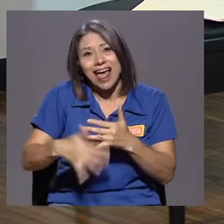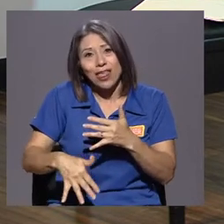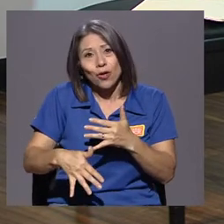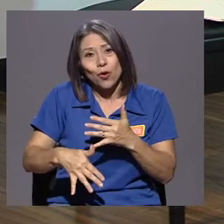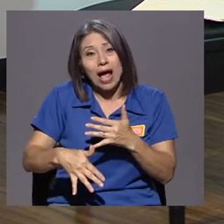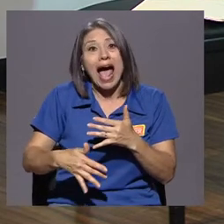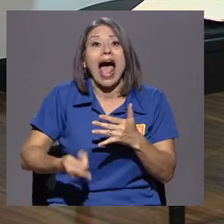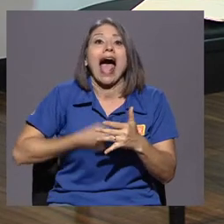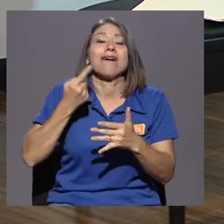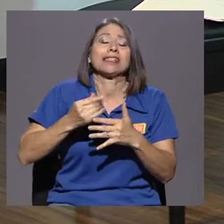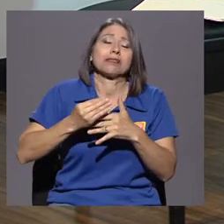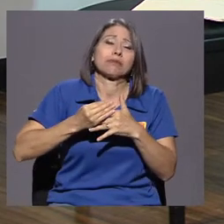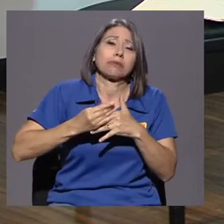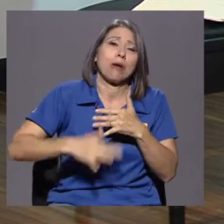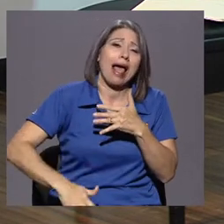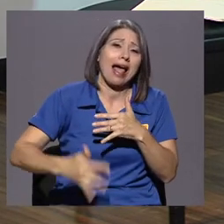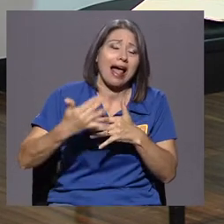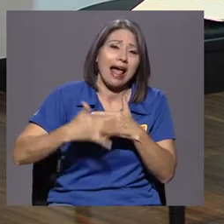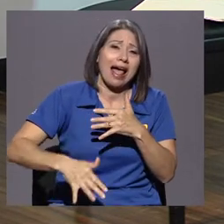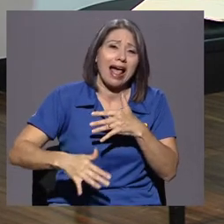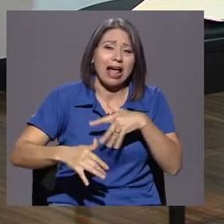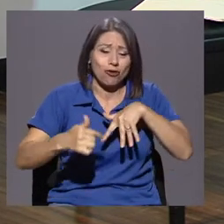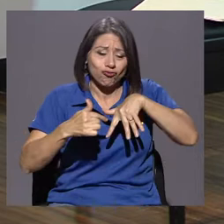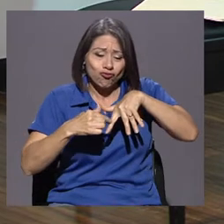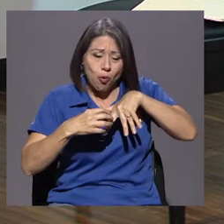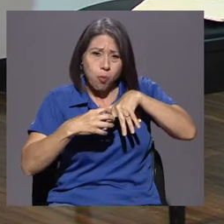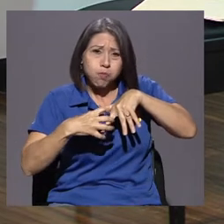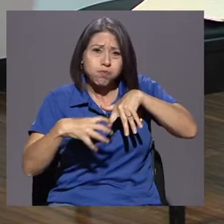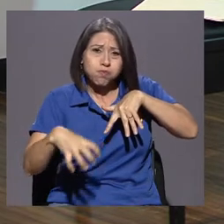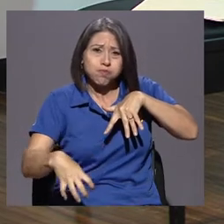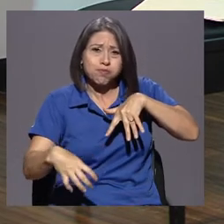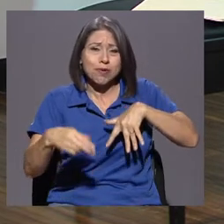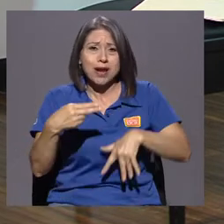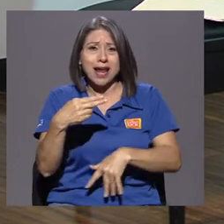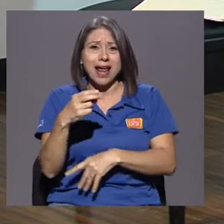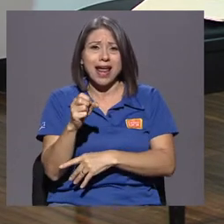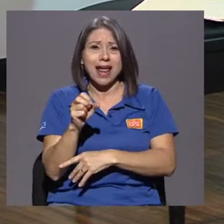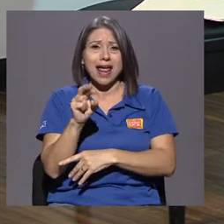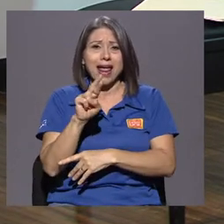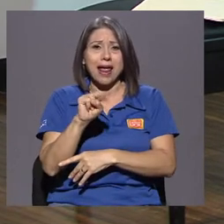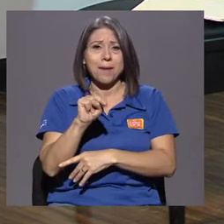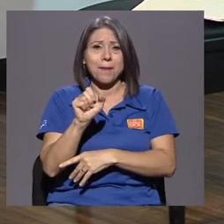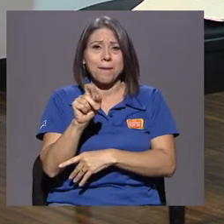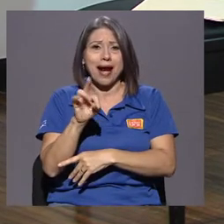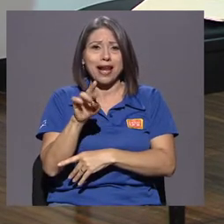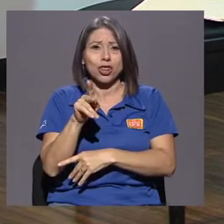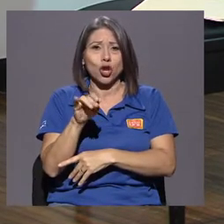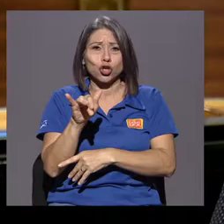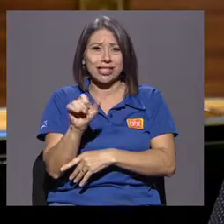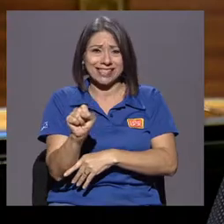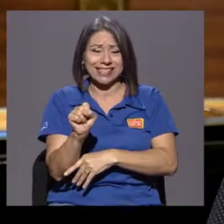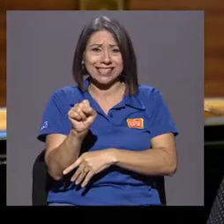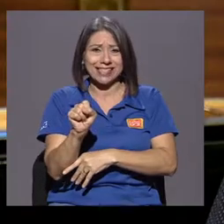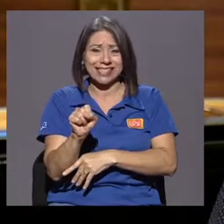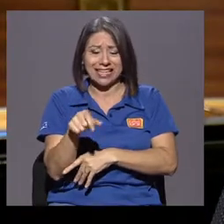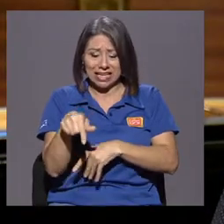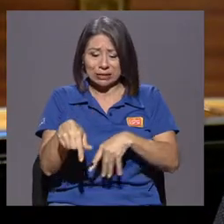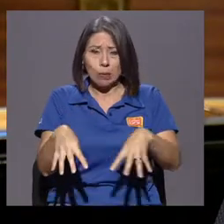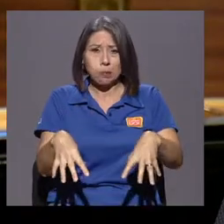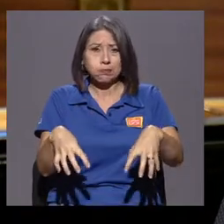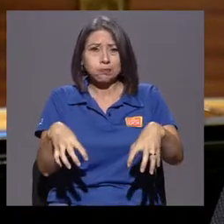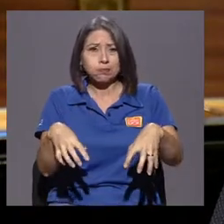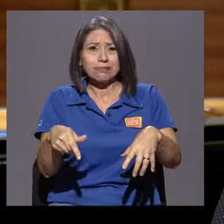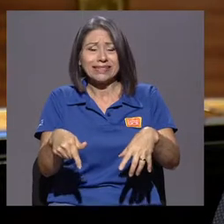severo con inflamación de las rodillas lo que llamaban en artrosis en la inflamación de las articulaciones y yo